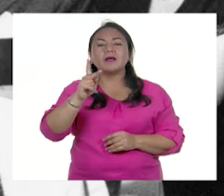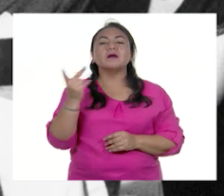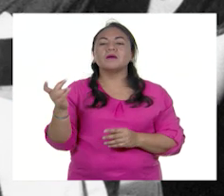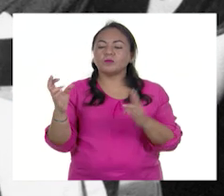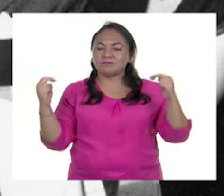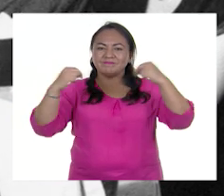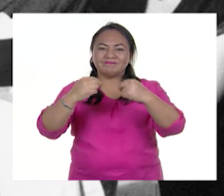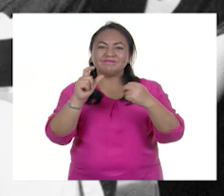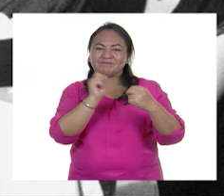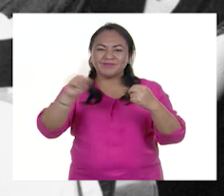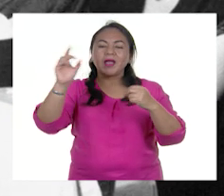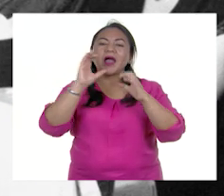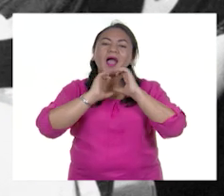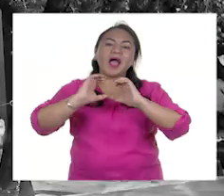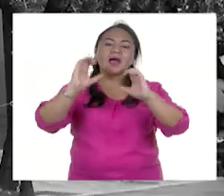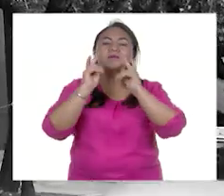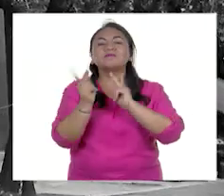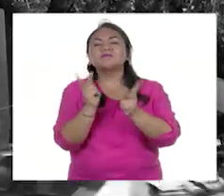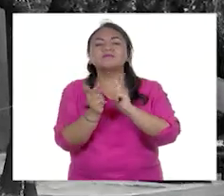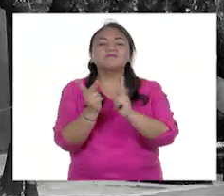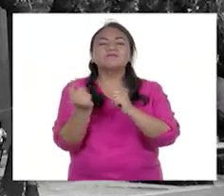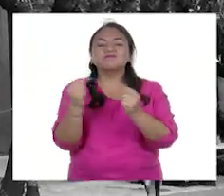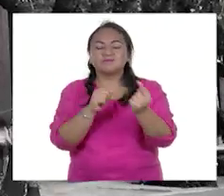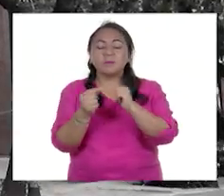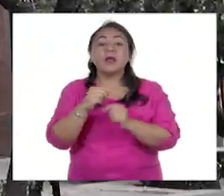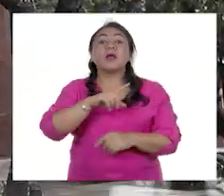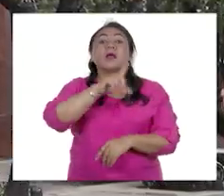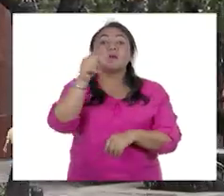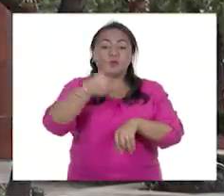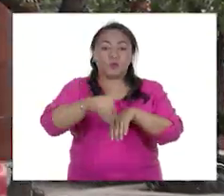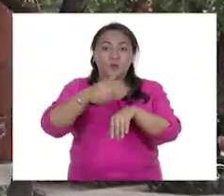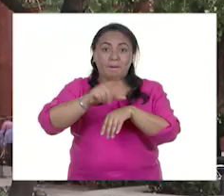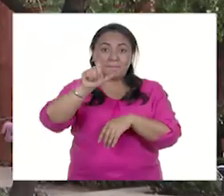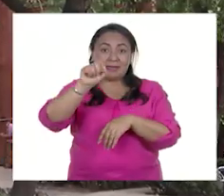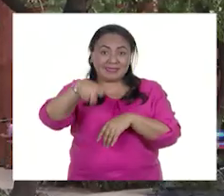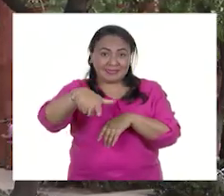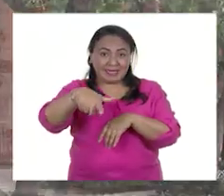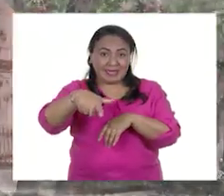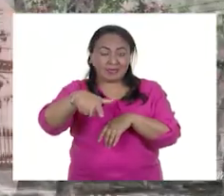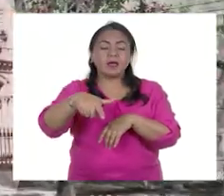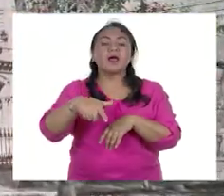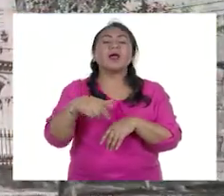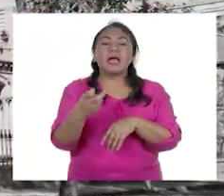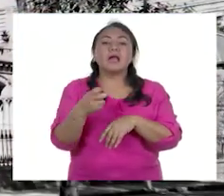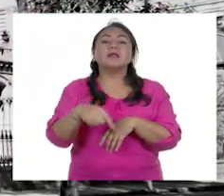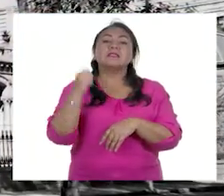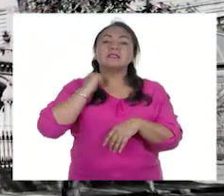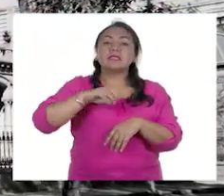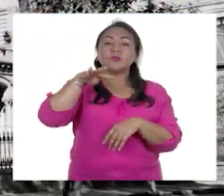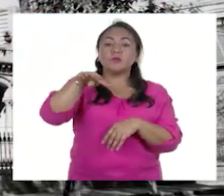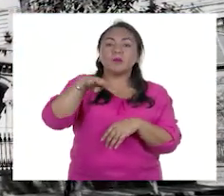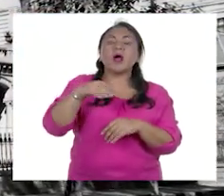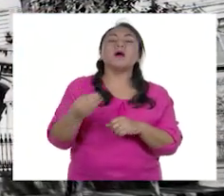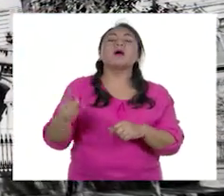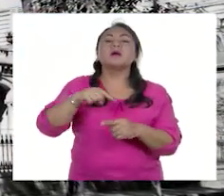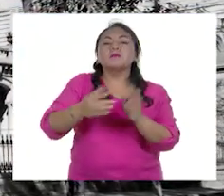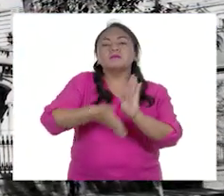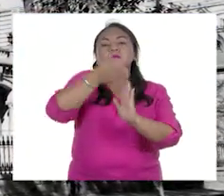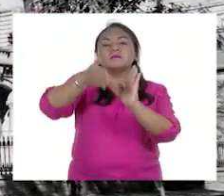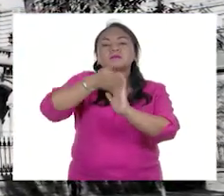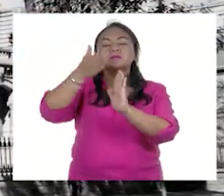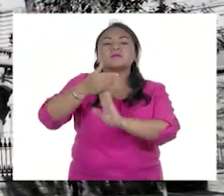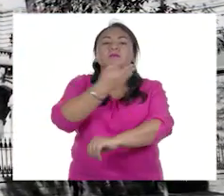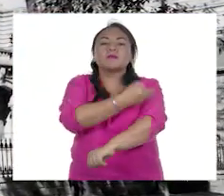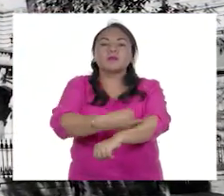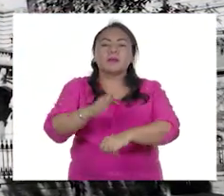conversan en una mesa del Salón Ciros. En el número 27 de Reforma se levantó a finales del siglo XIX la casa de la familia Braniff, una